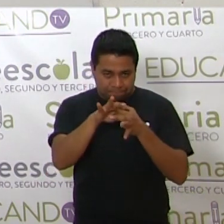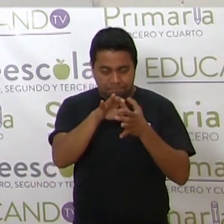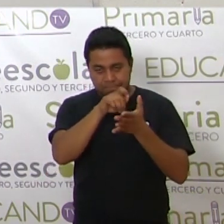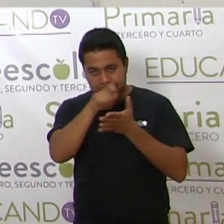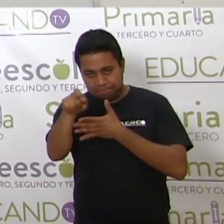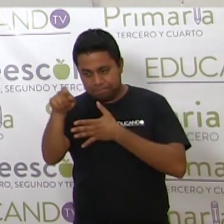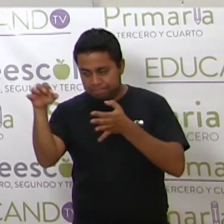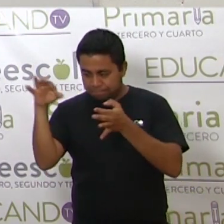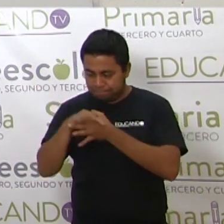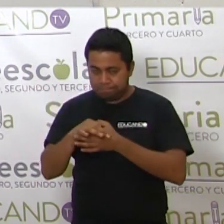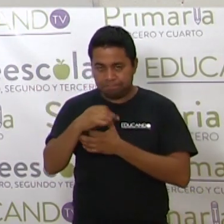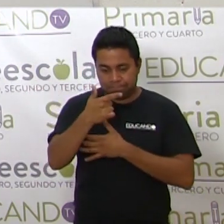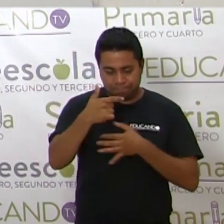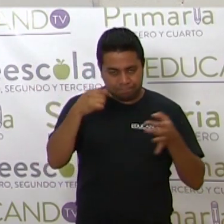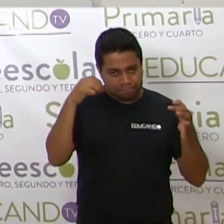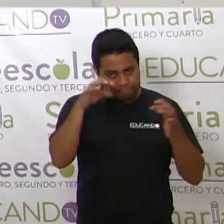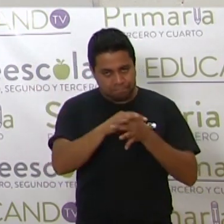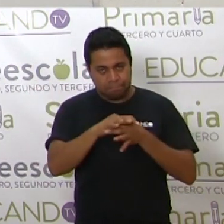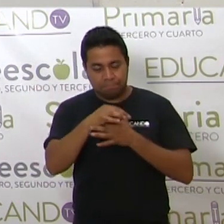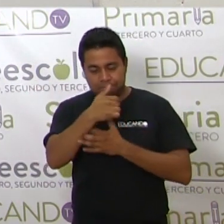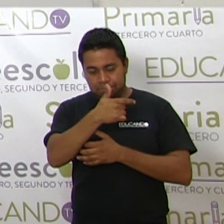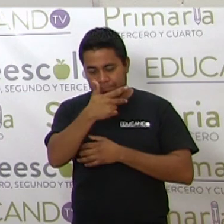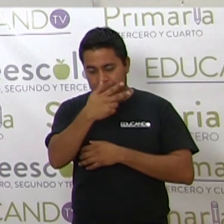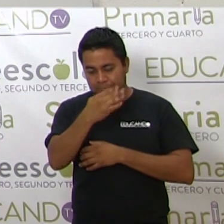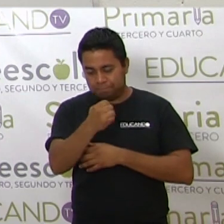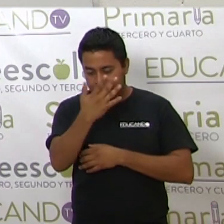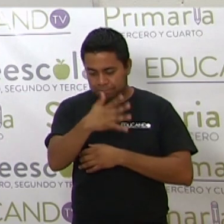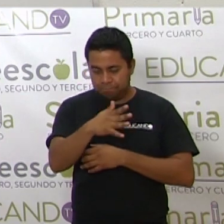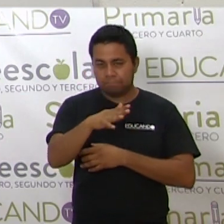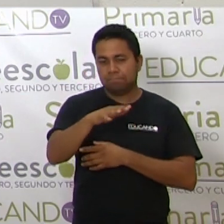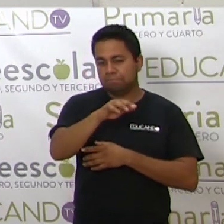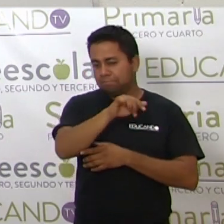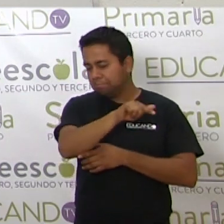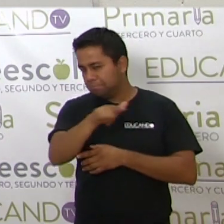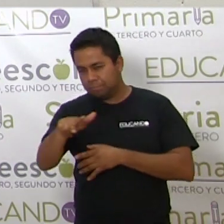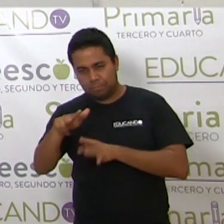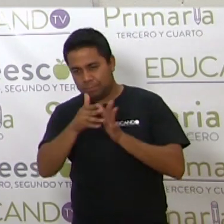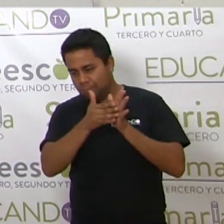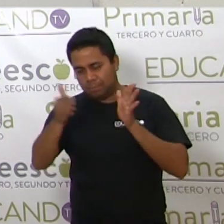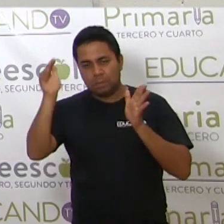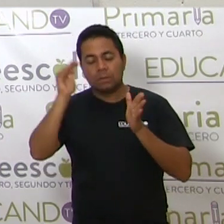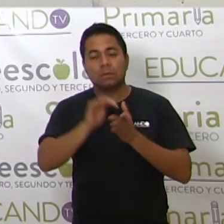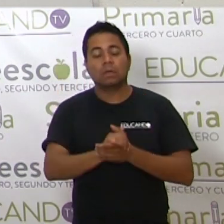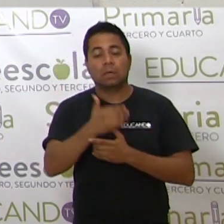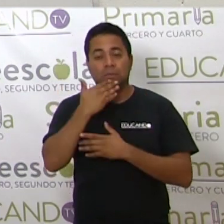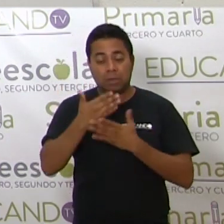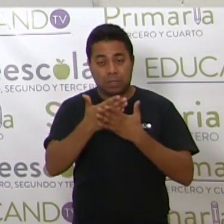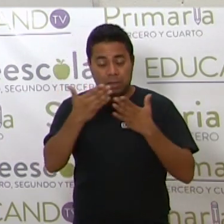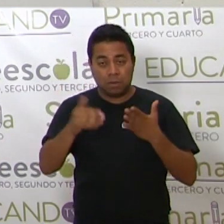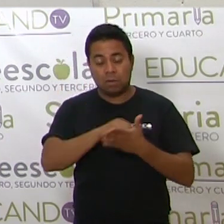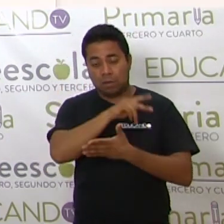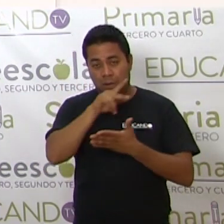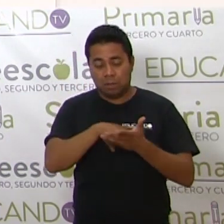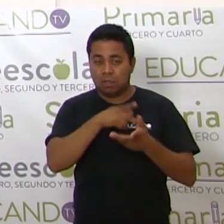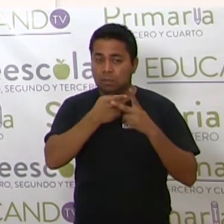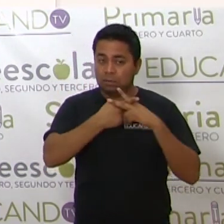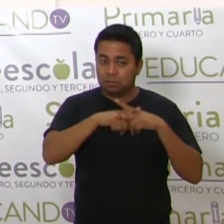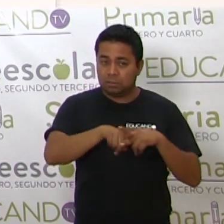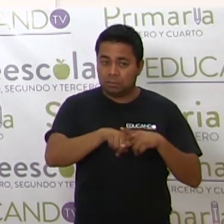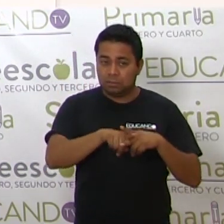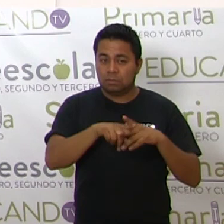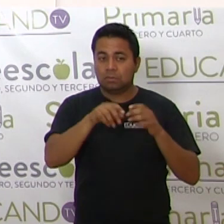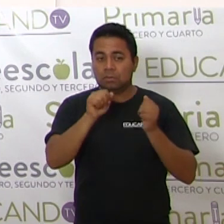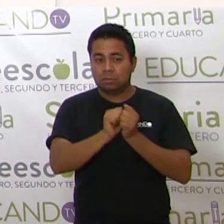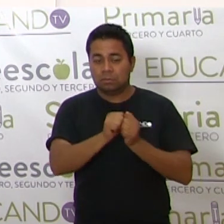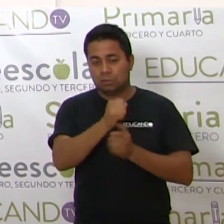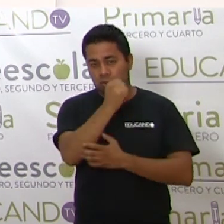7 8 9 10 11 17 18 ahora bien nos vamos otra vez empezamos con el